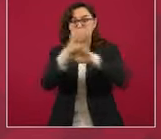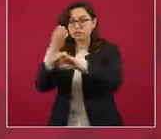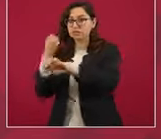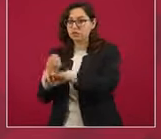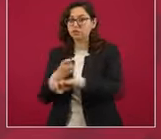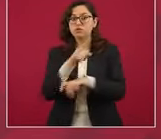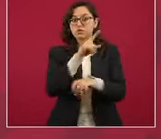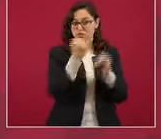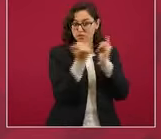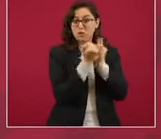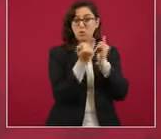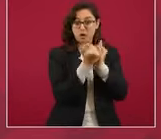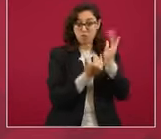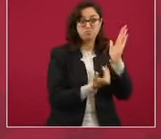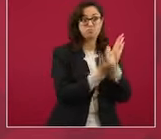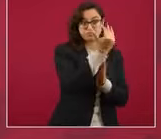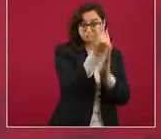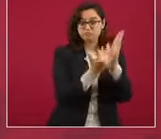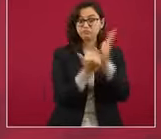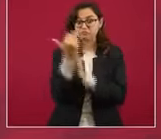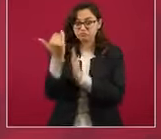Llegamos a tener en Tabasco